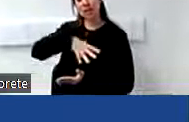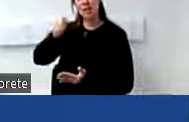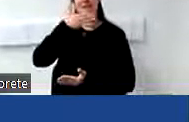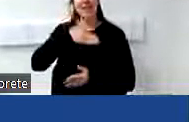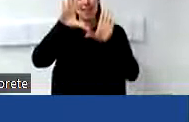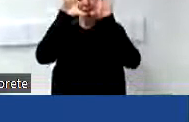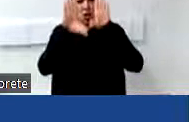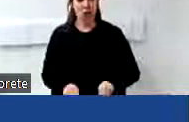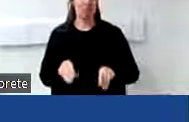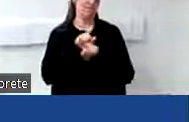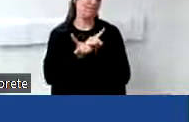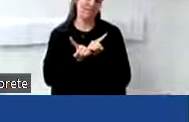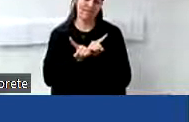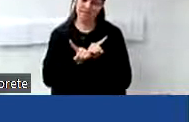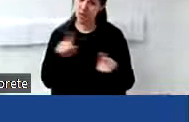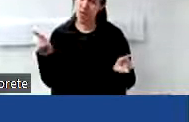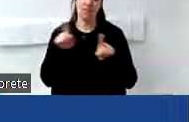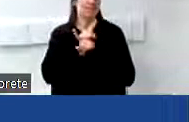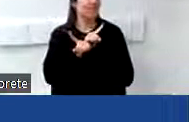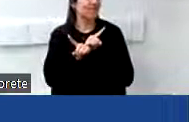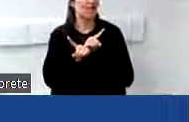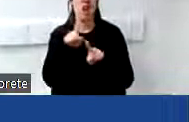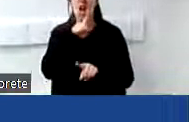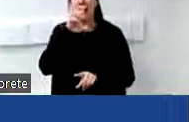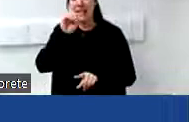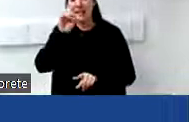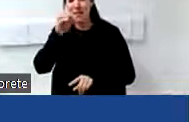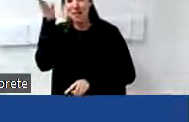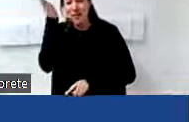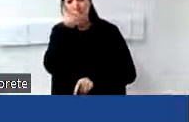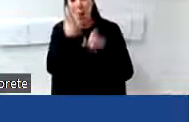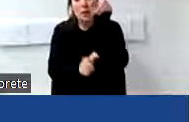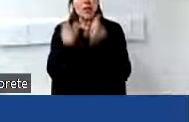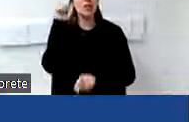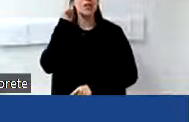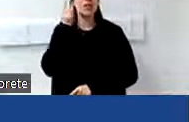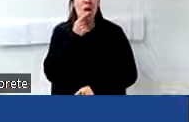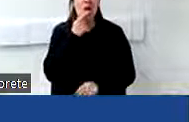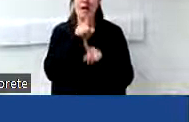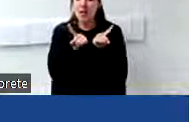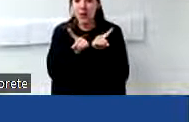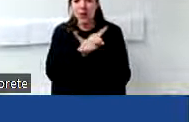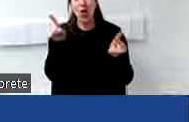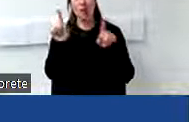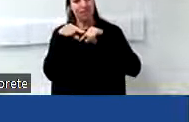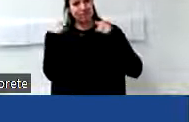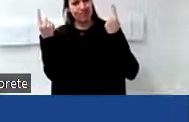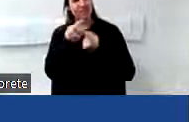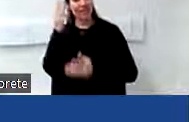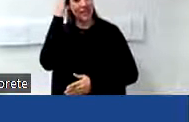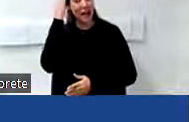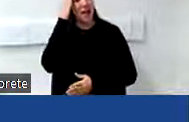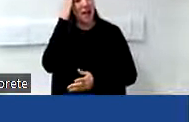Eso no va a pasar en el 100% de los casos. Nosotros tenemos que tener presente que el